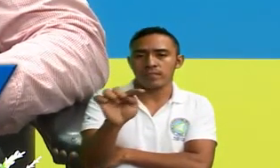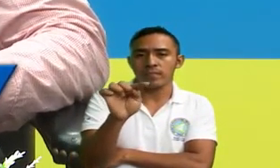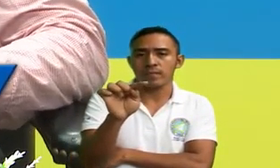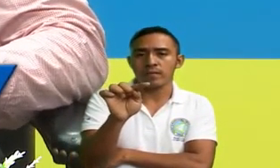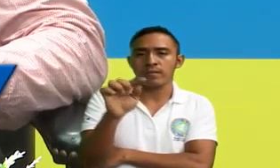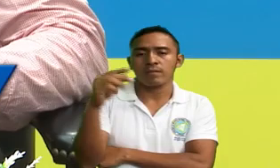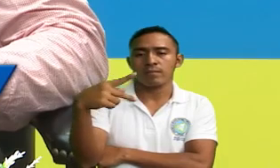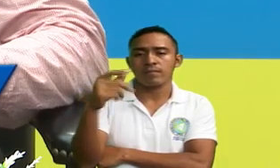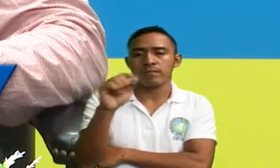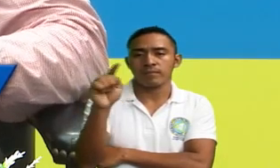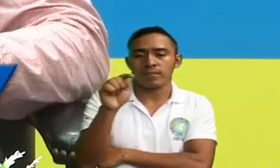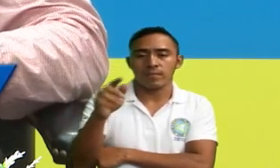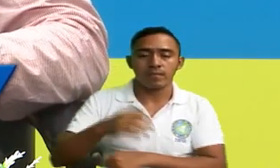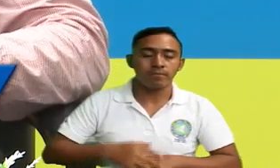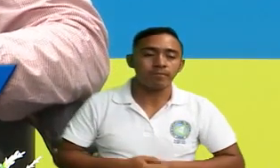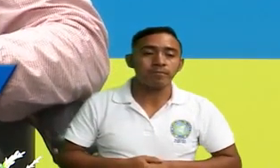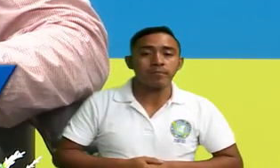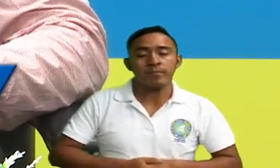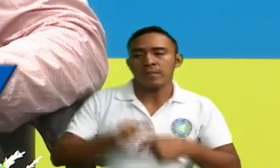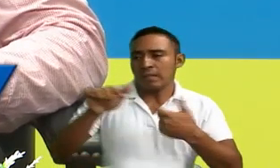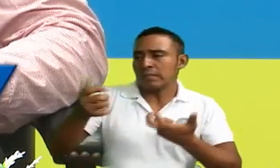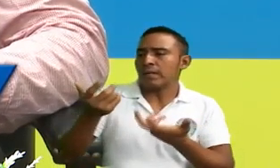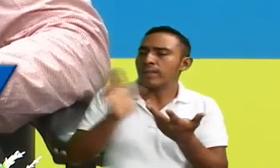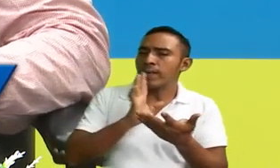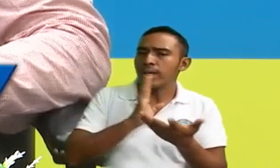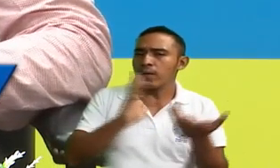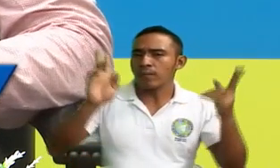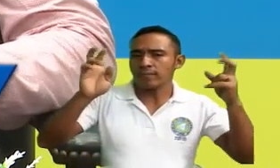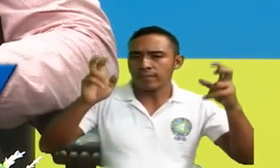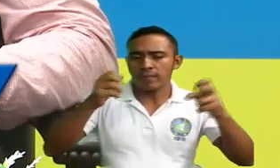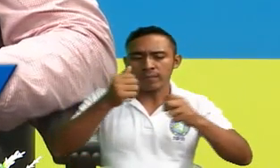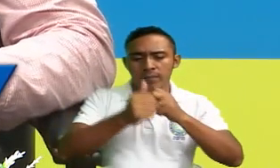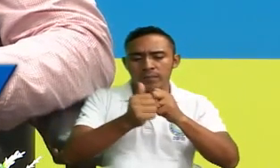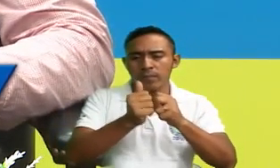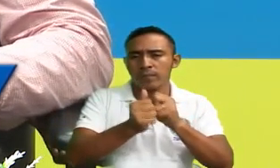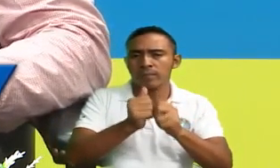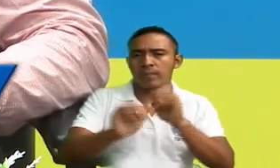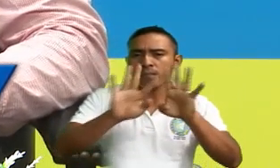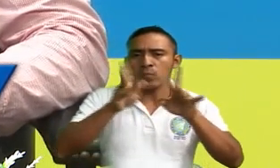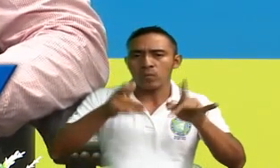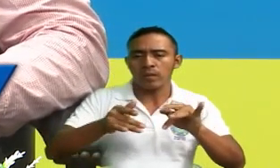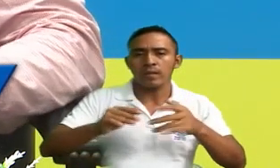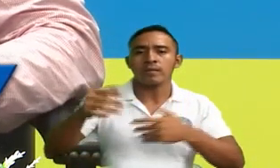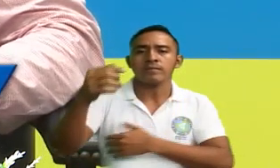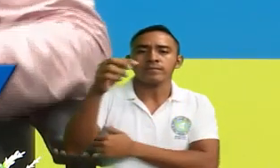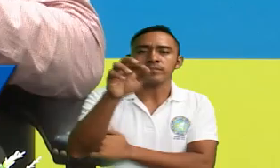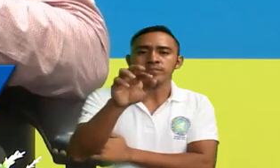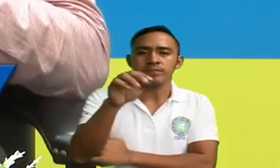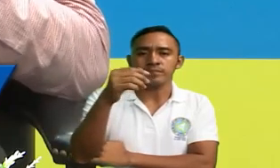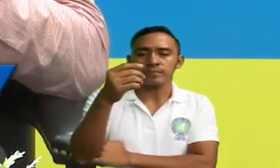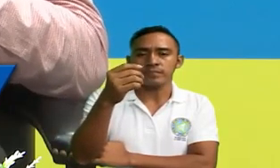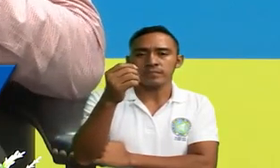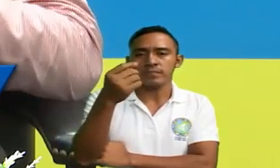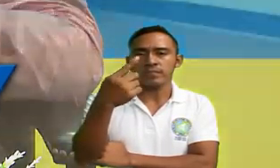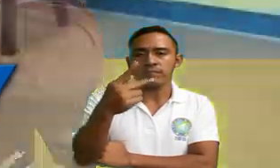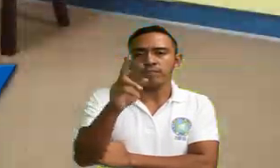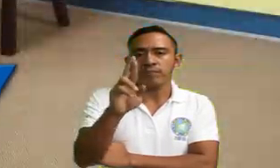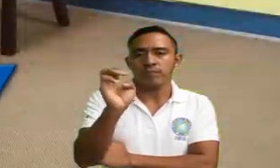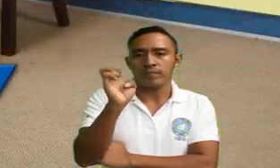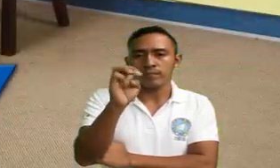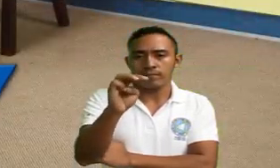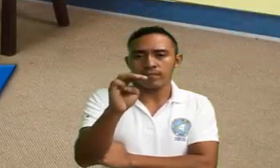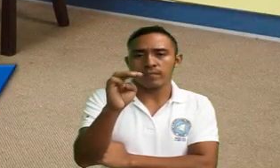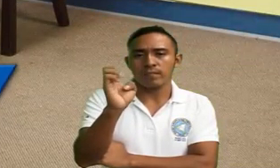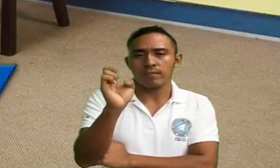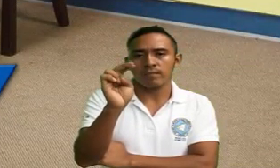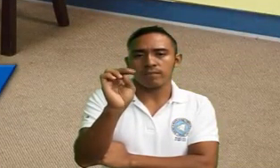premenstrual, un síndrome que ocurre muy a menudo en las mujeres que están en edad fértil. Pero para conocer